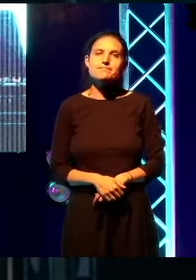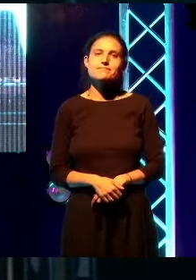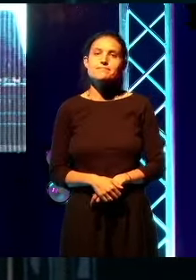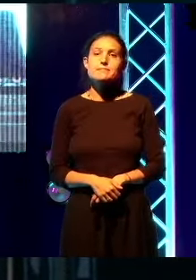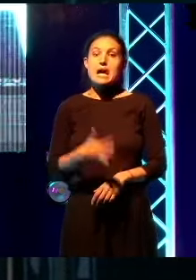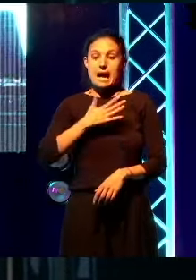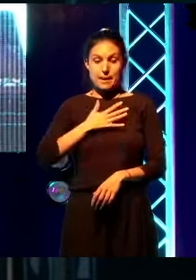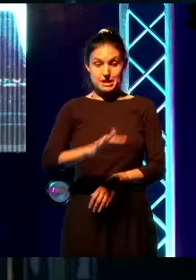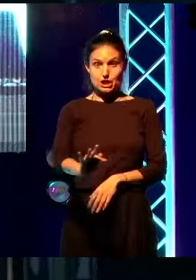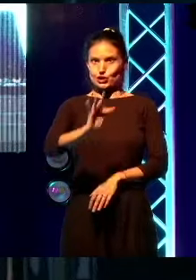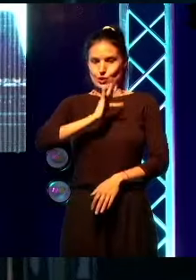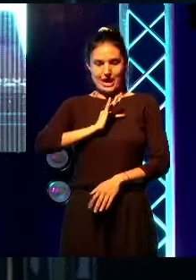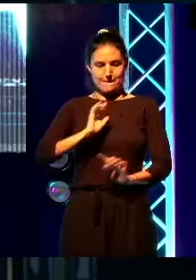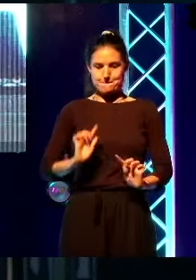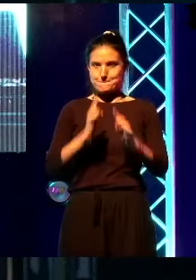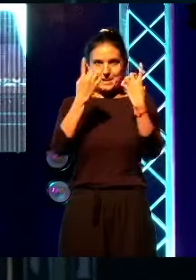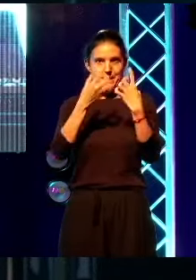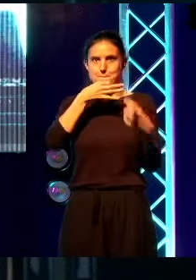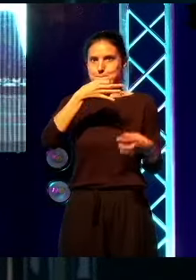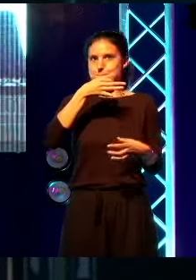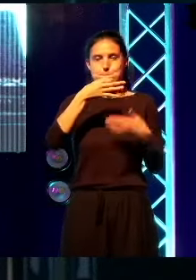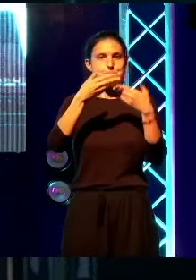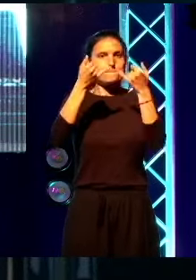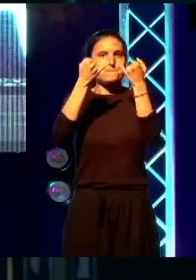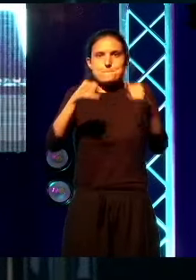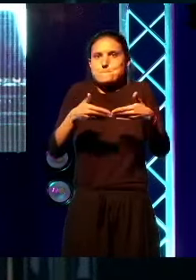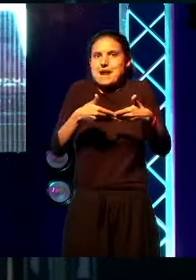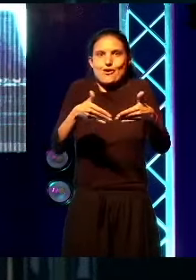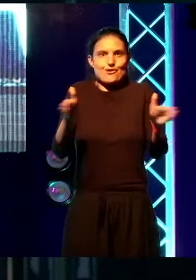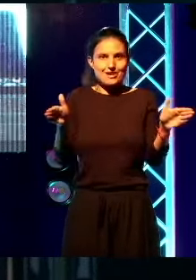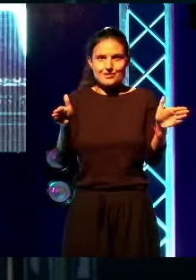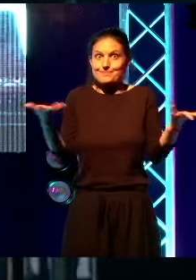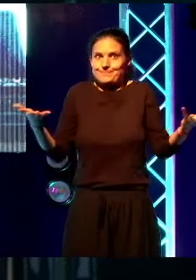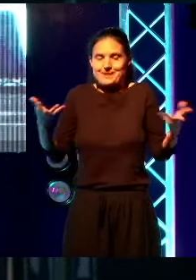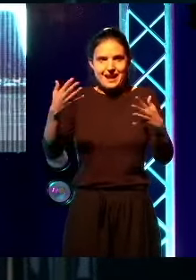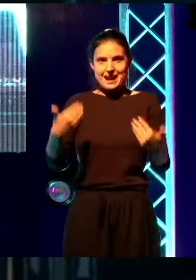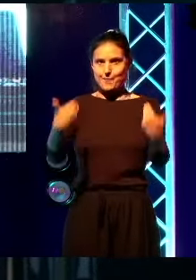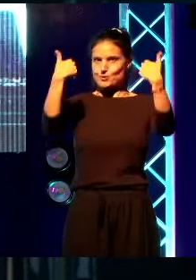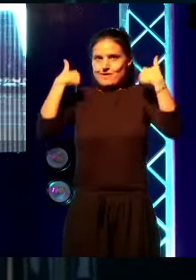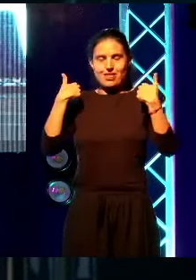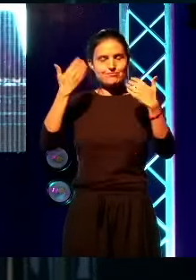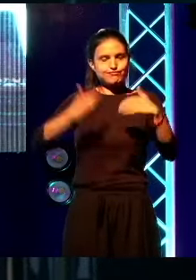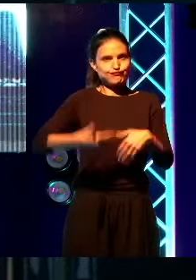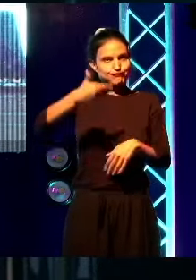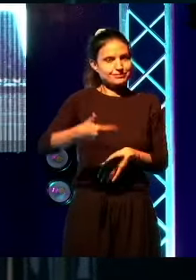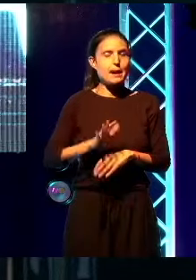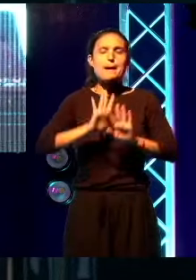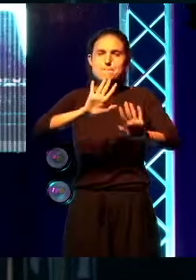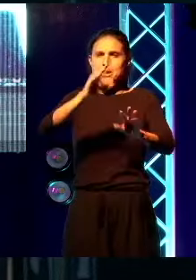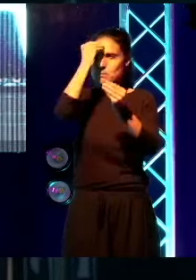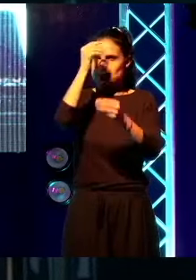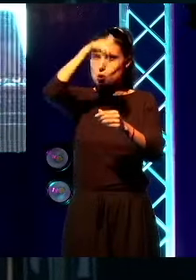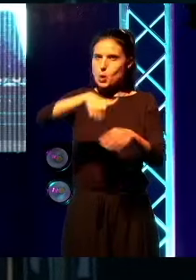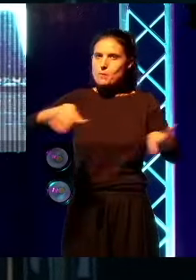Me ha tocado ser el primer pregonero de las fiestas, una responsabilidad muy grande. Pero considero que esta noche